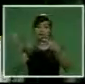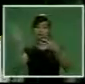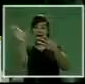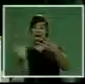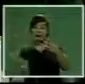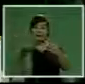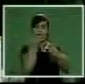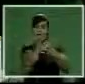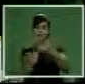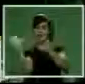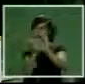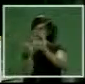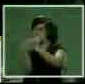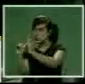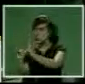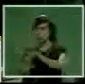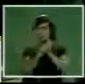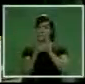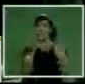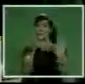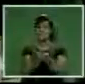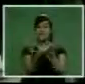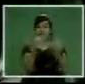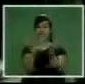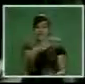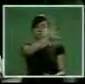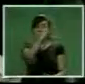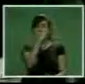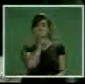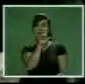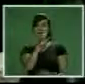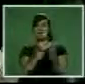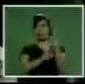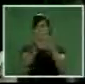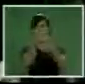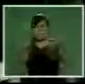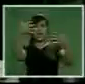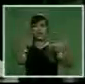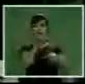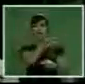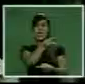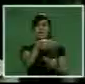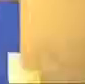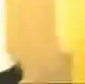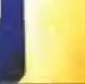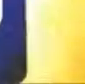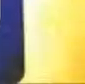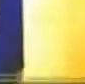está entrando en crisis es su propio modelo interno. Es decir, ellos han sido tan mafiosos.